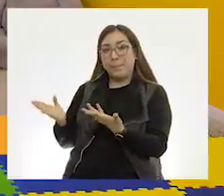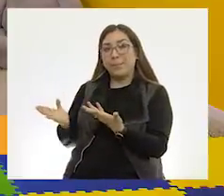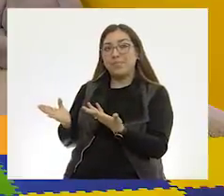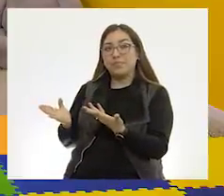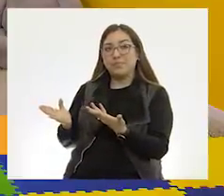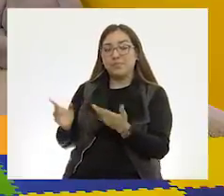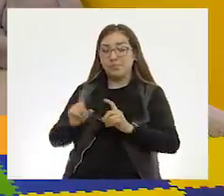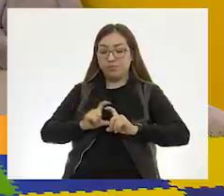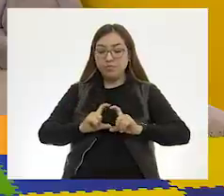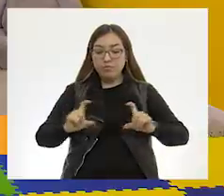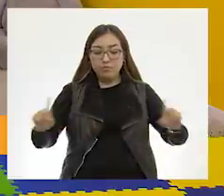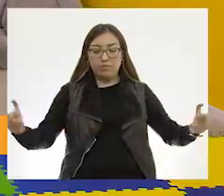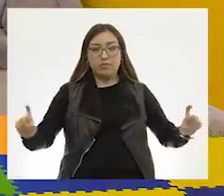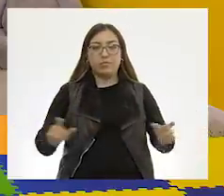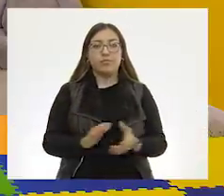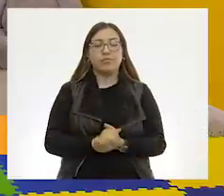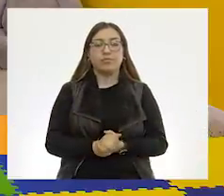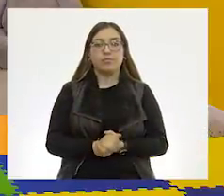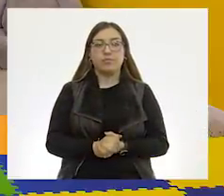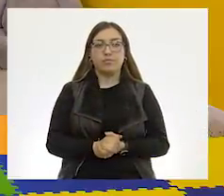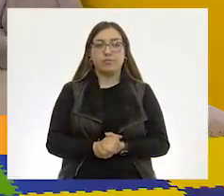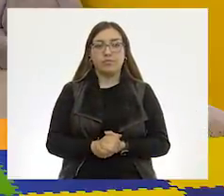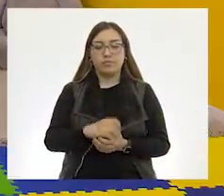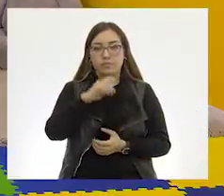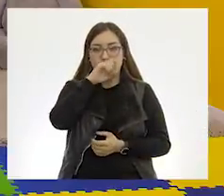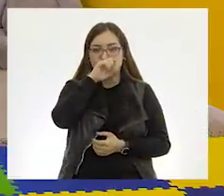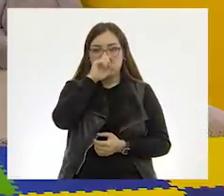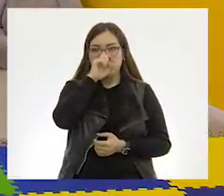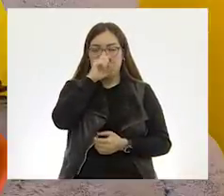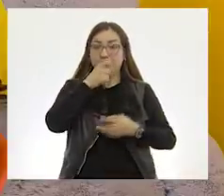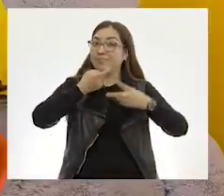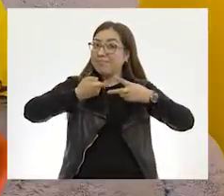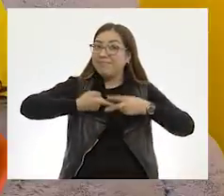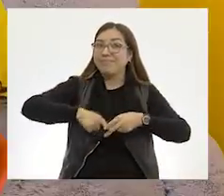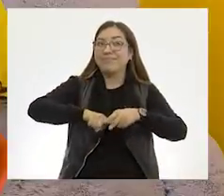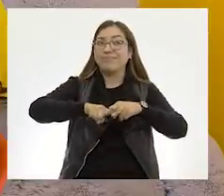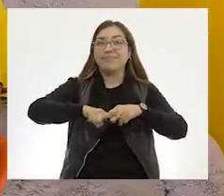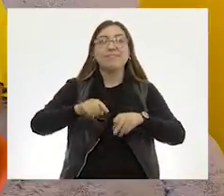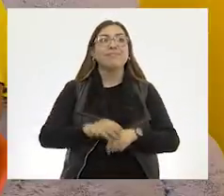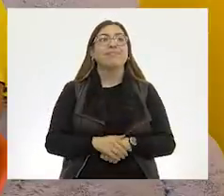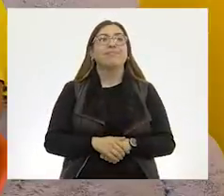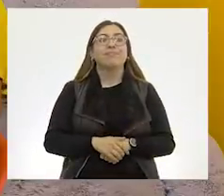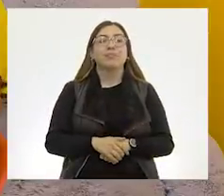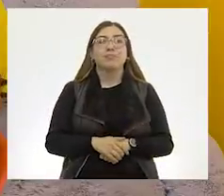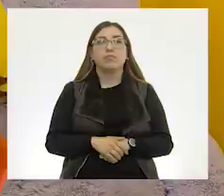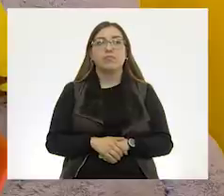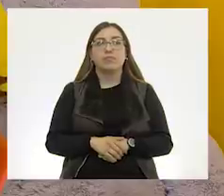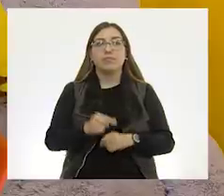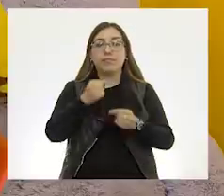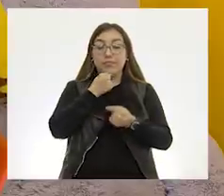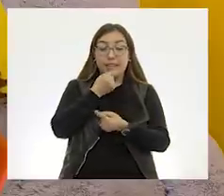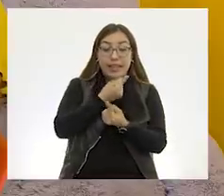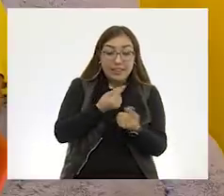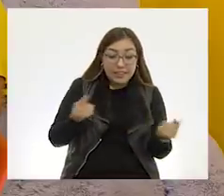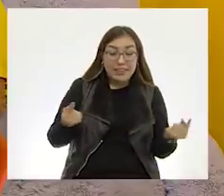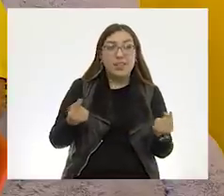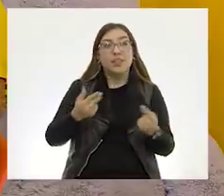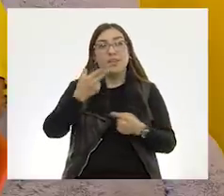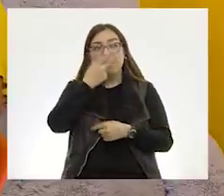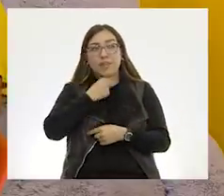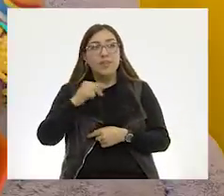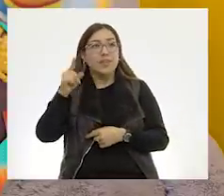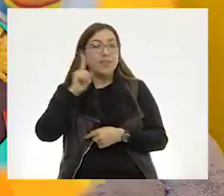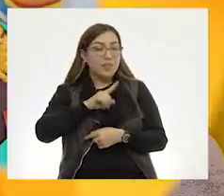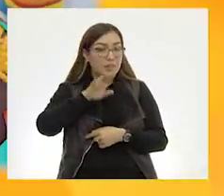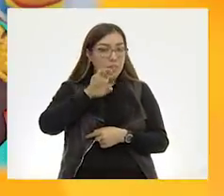Pública en el apartado de Educación Inicial. Comencemos. Aproximar a la niña, niño o bebé a experiencias